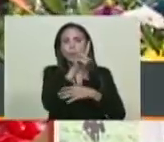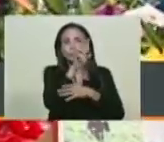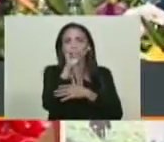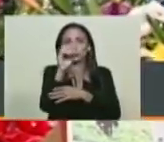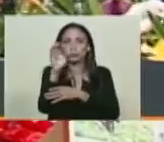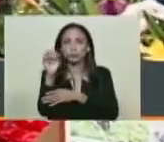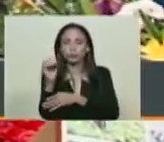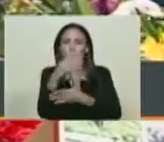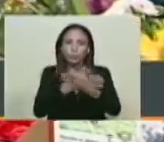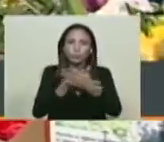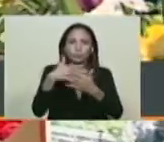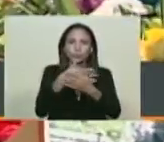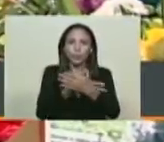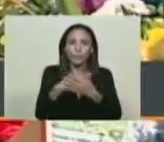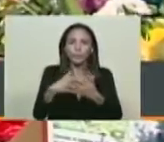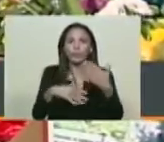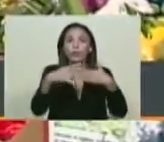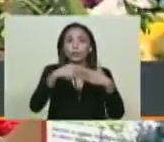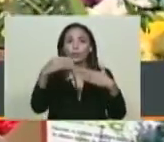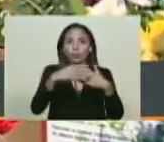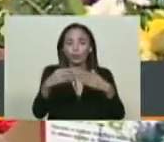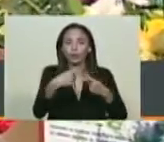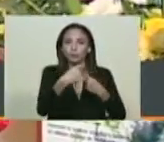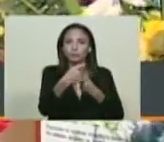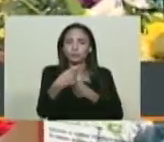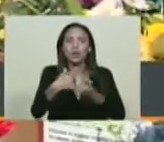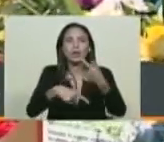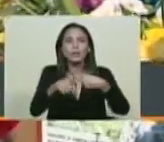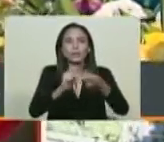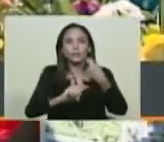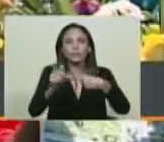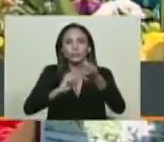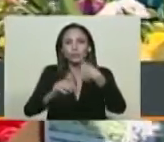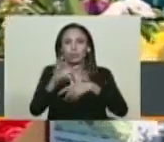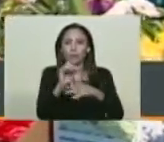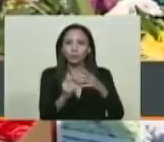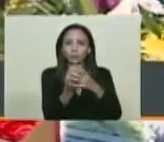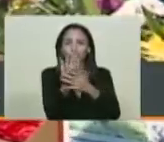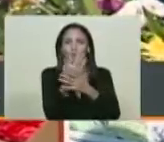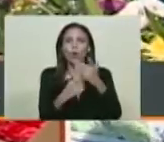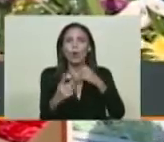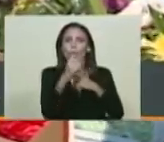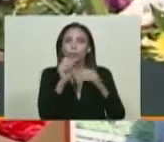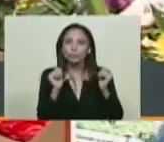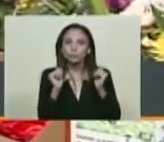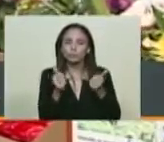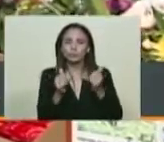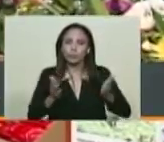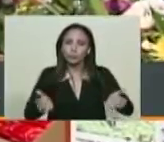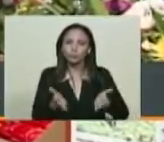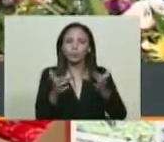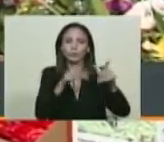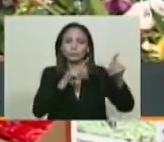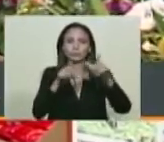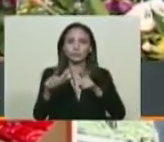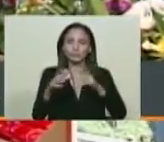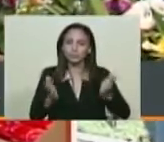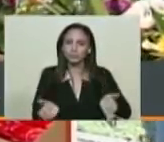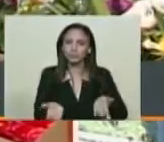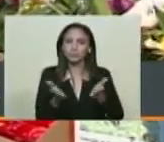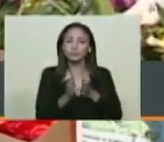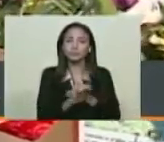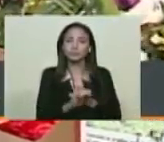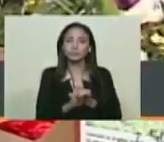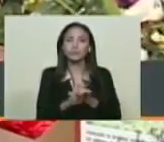200 millones de dólares exportados anualmente. Un solo impulso, ya nos los dieron. Los invernaderos los